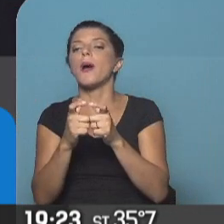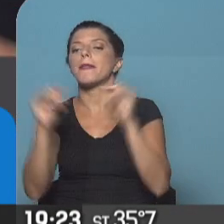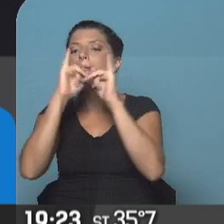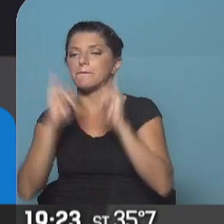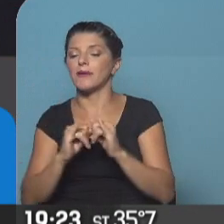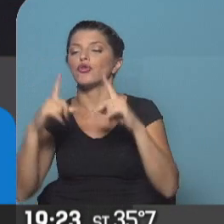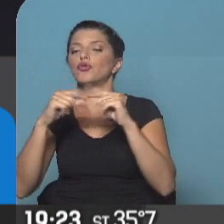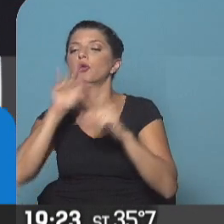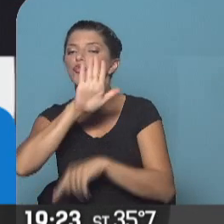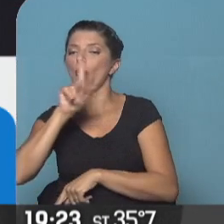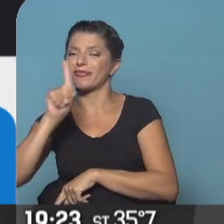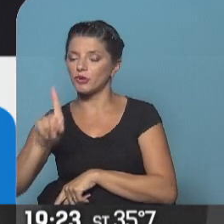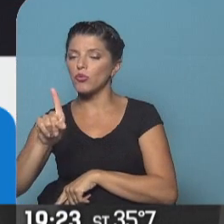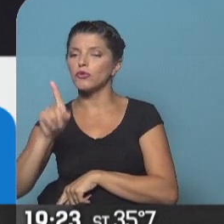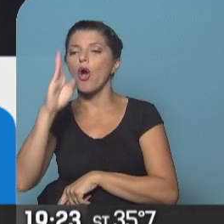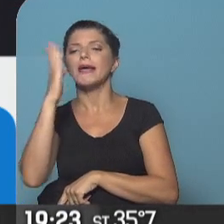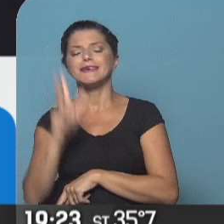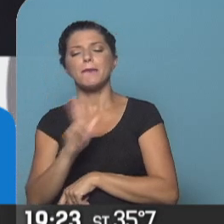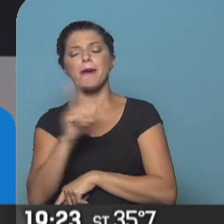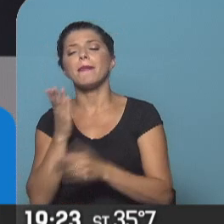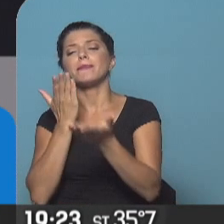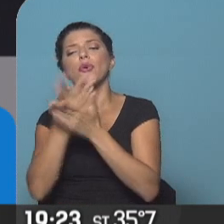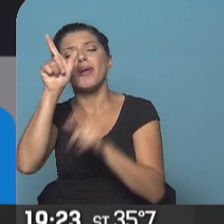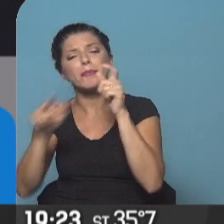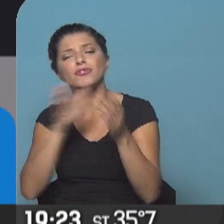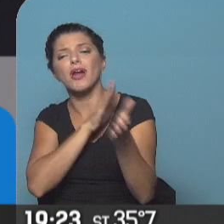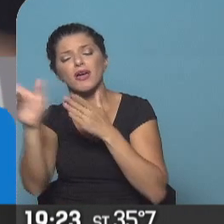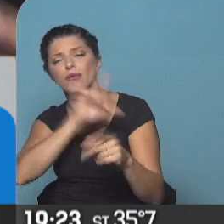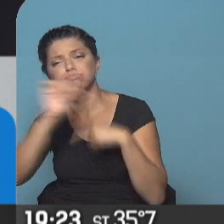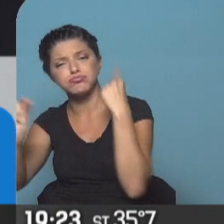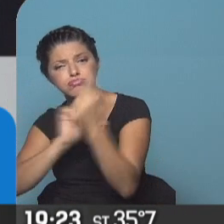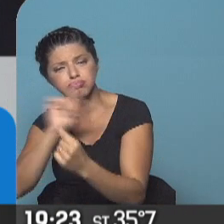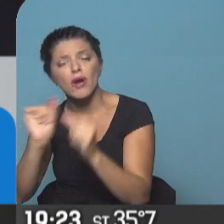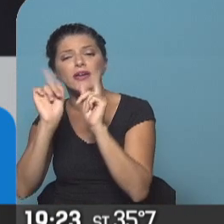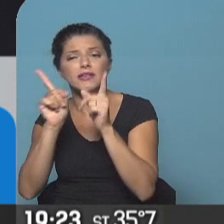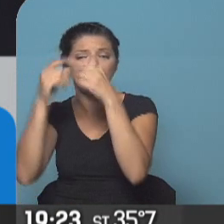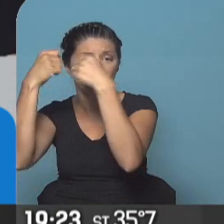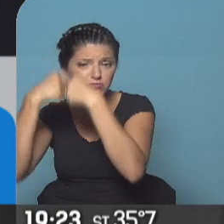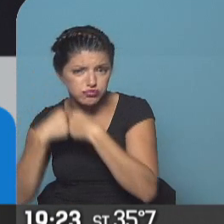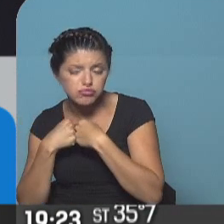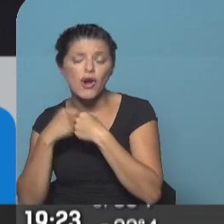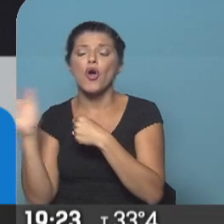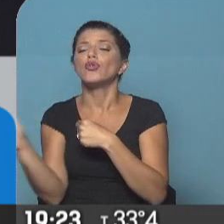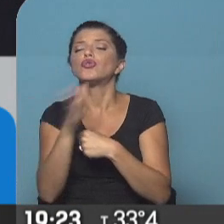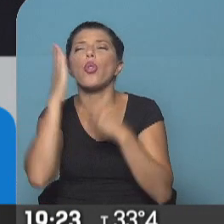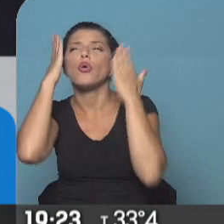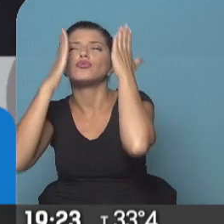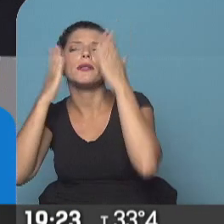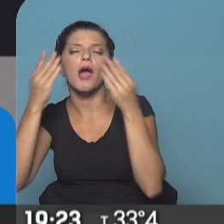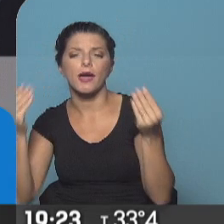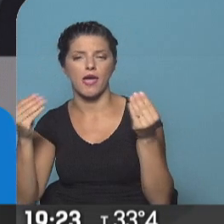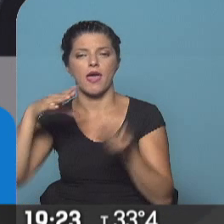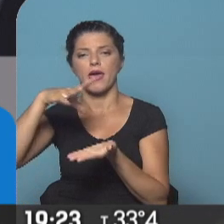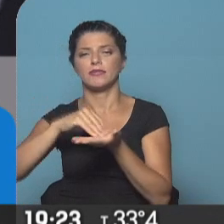él pidió específicamente por los migrantes y los refugiados. Dice, migrantes y refugiados sueñan con una tierra de